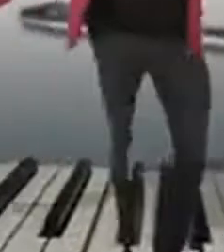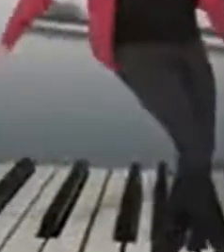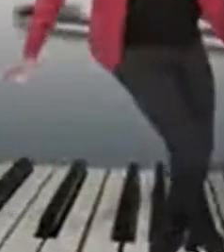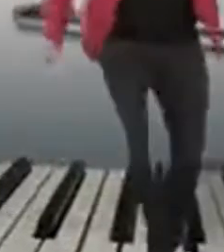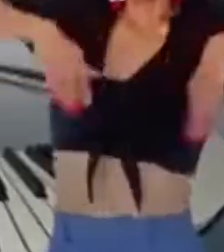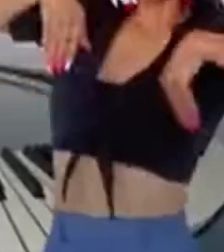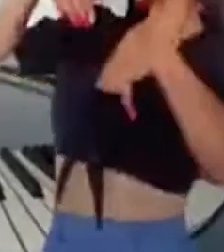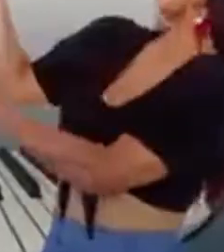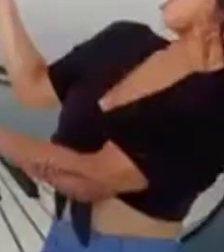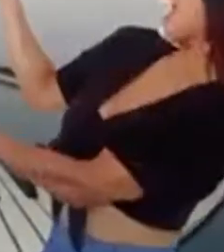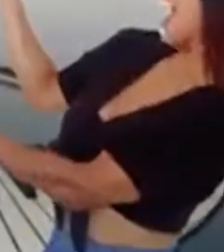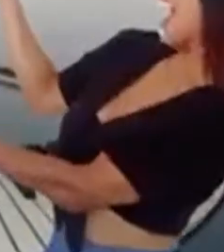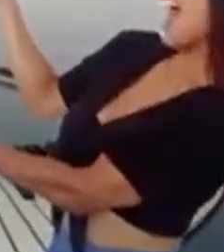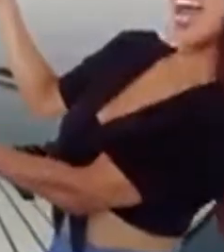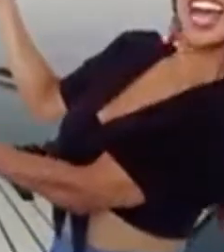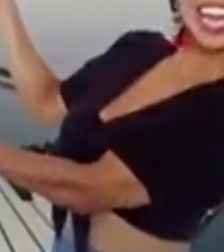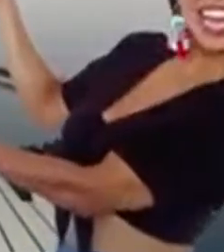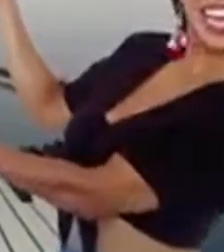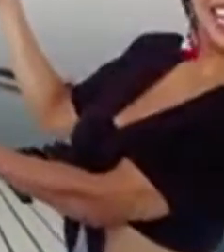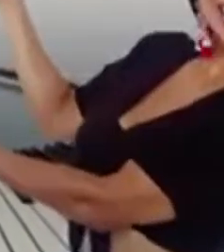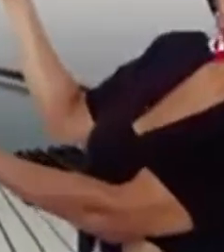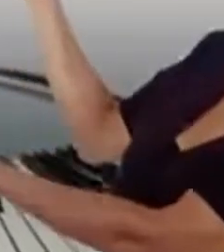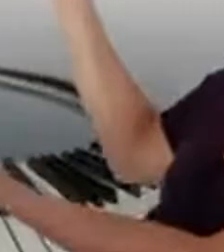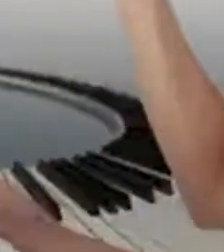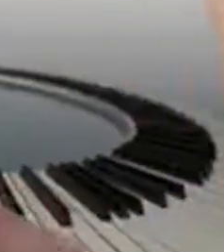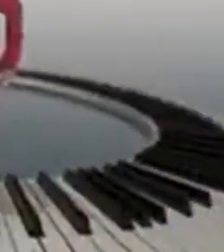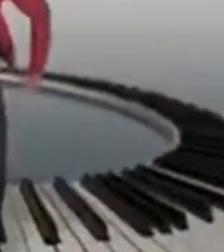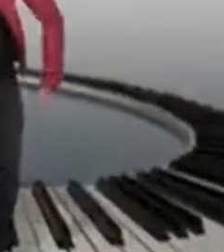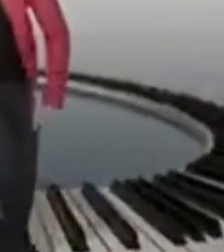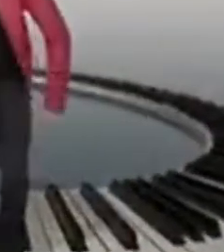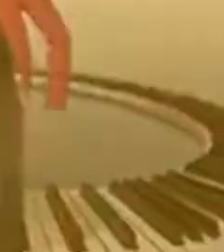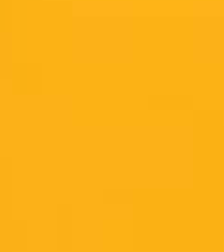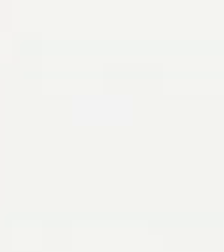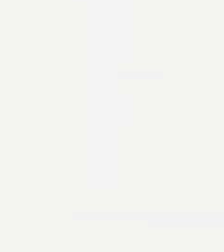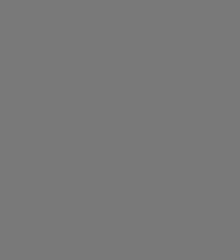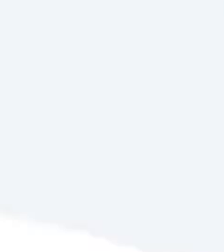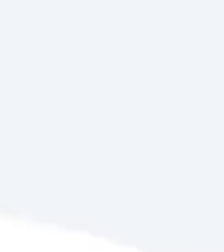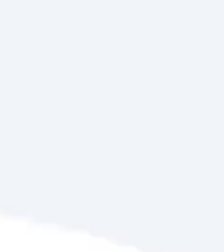continuación, La Voz Cantante.